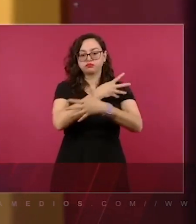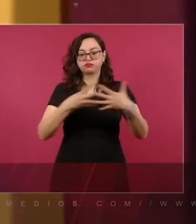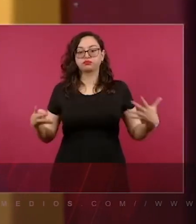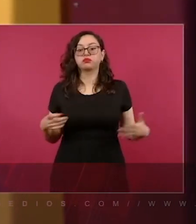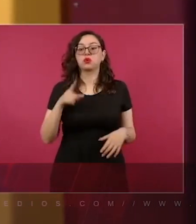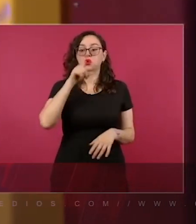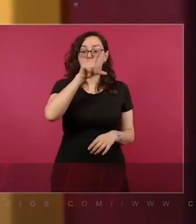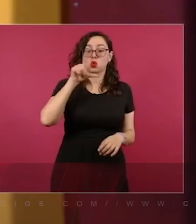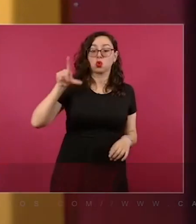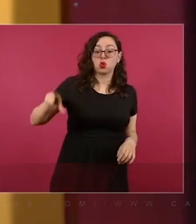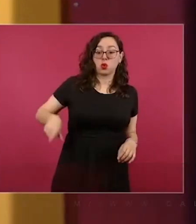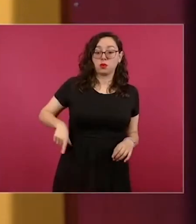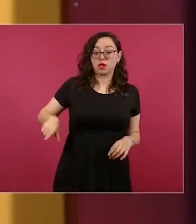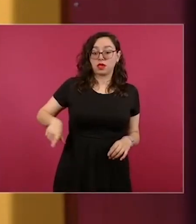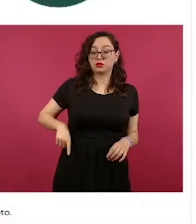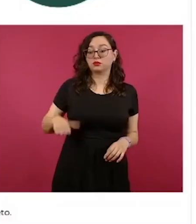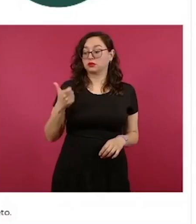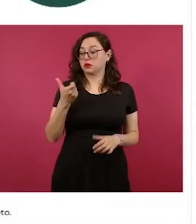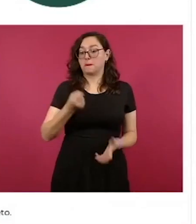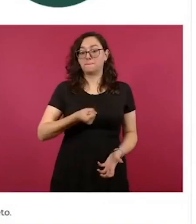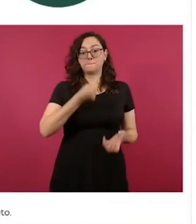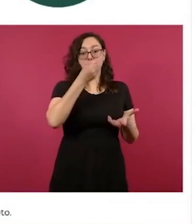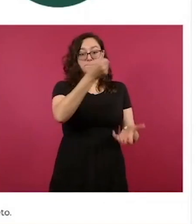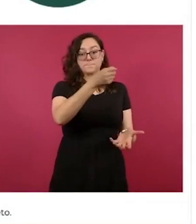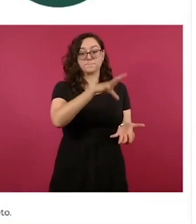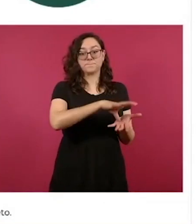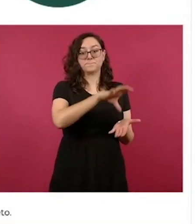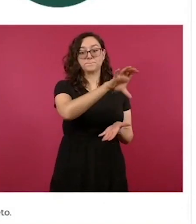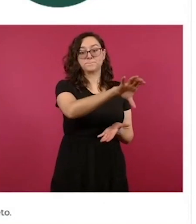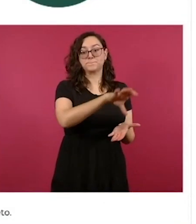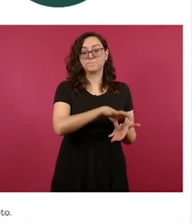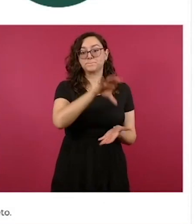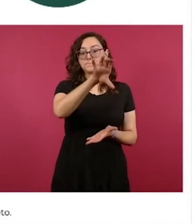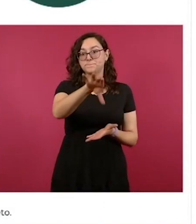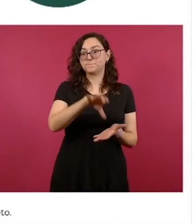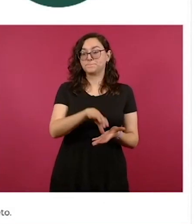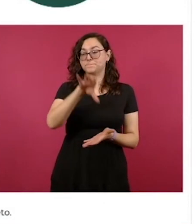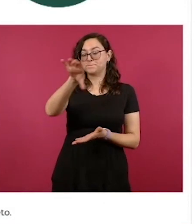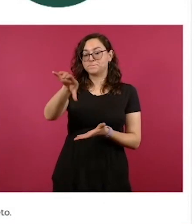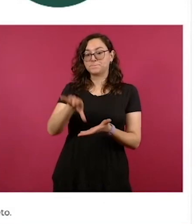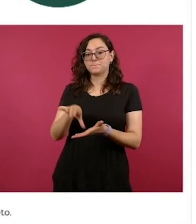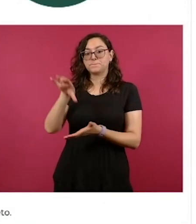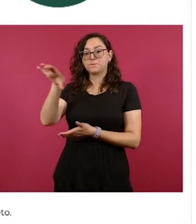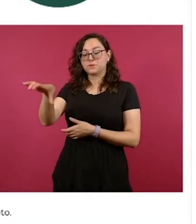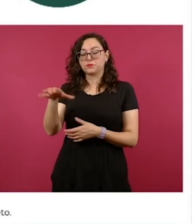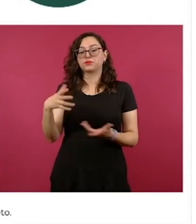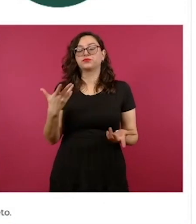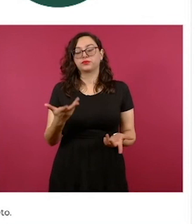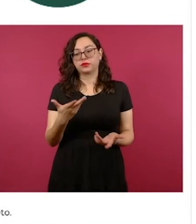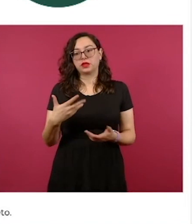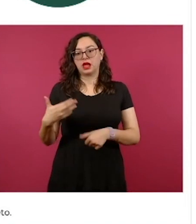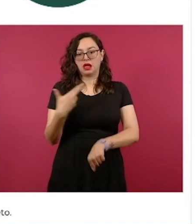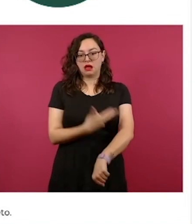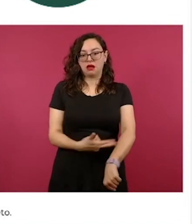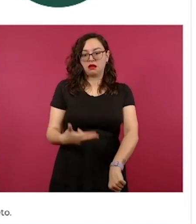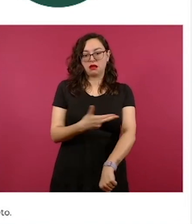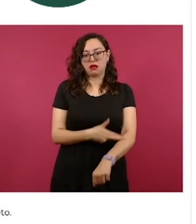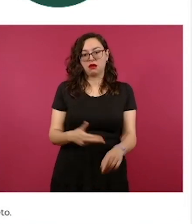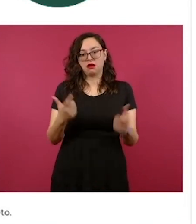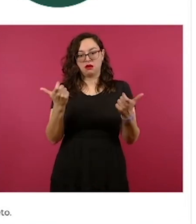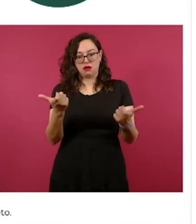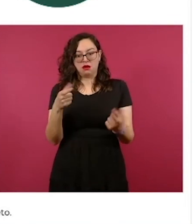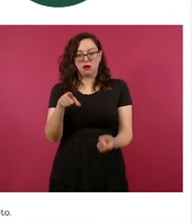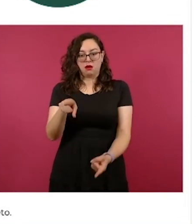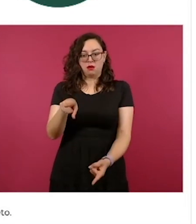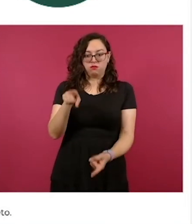los estados sepan cuánto es lo que se ha obtenido por concepto de